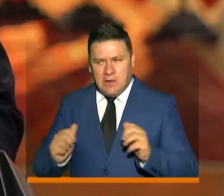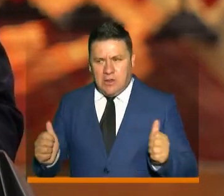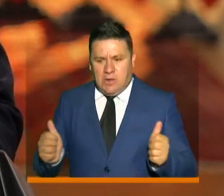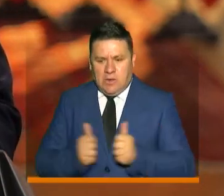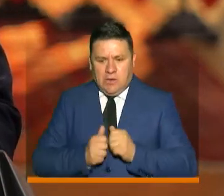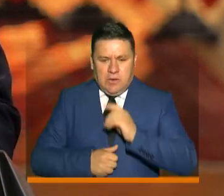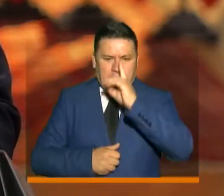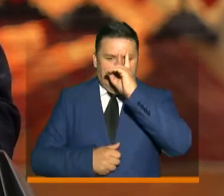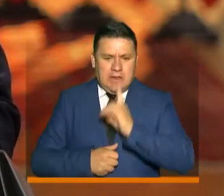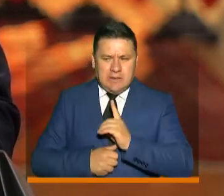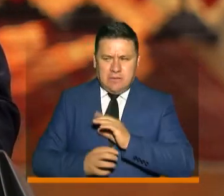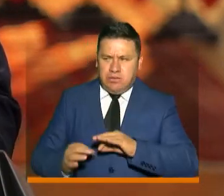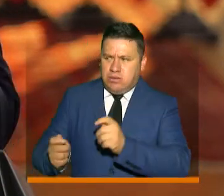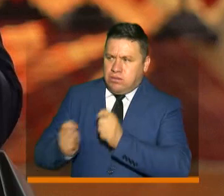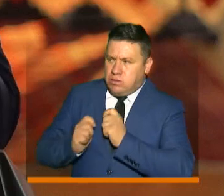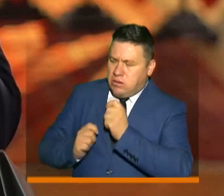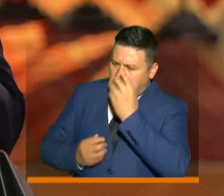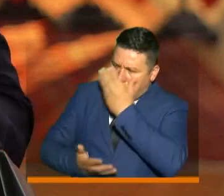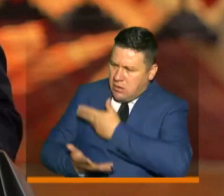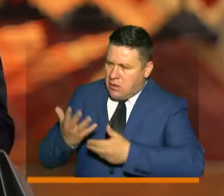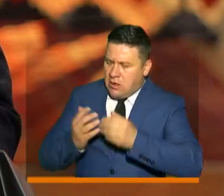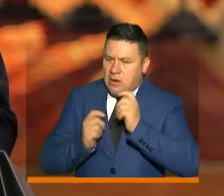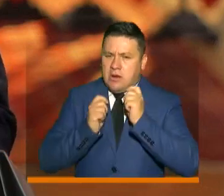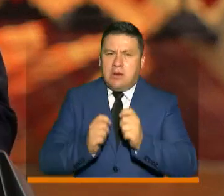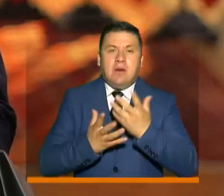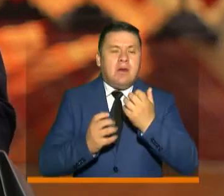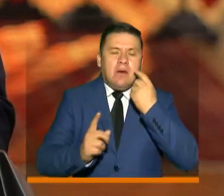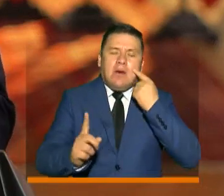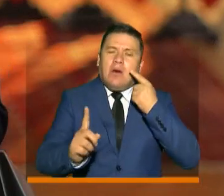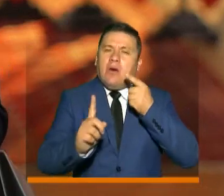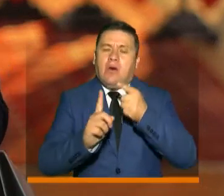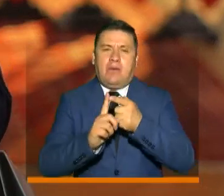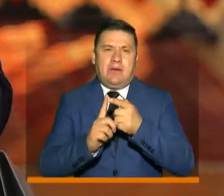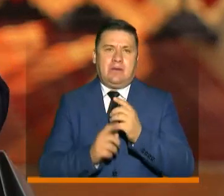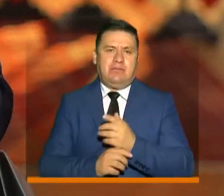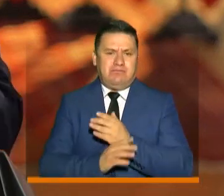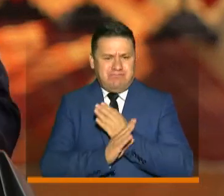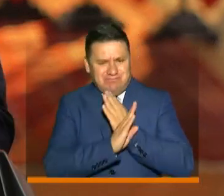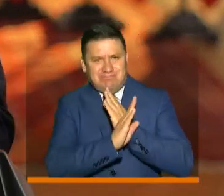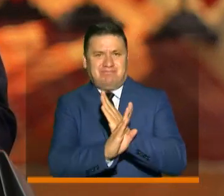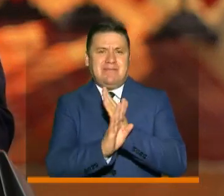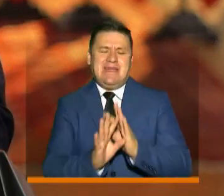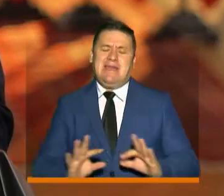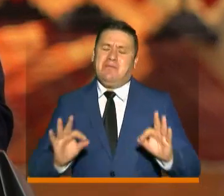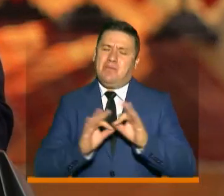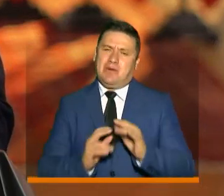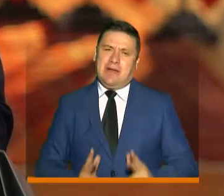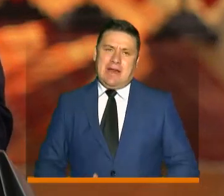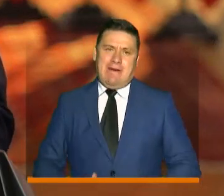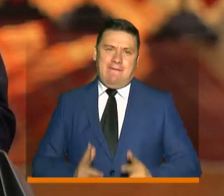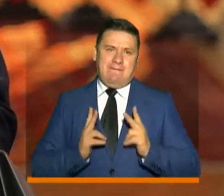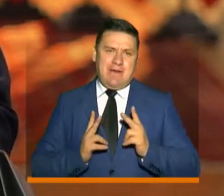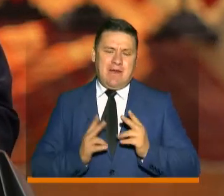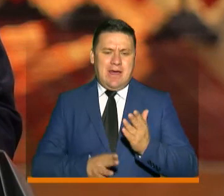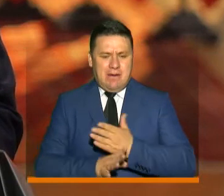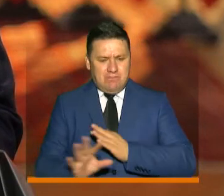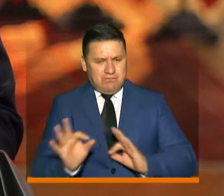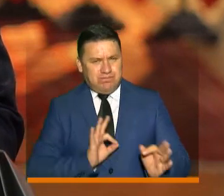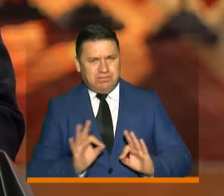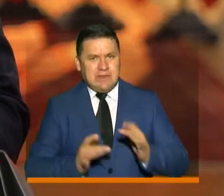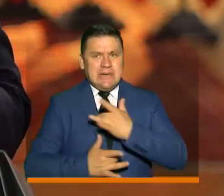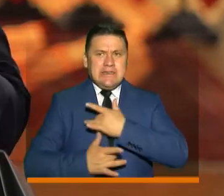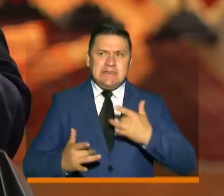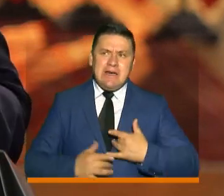nuestras decisiones nuestro objetivo ha sido la protección de la vida la preparación del sistema